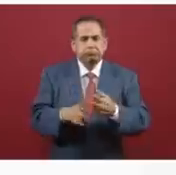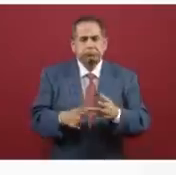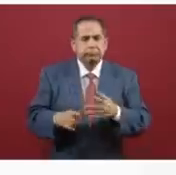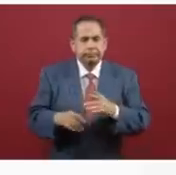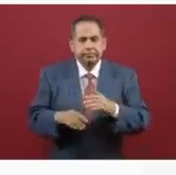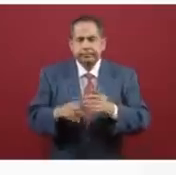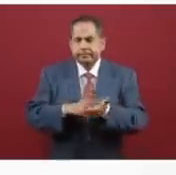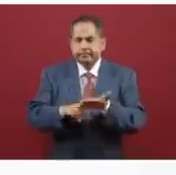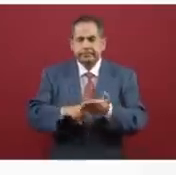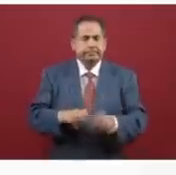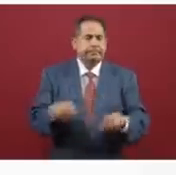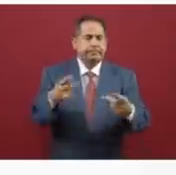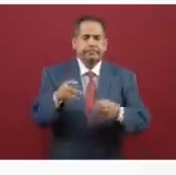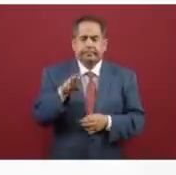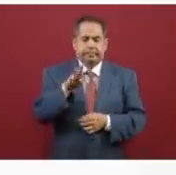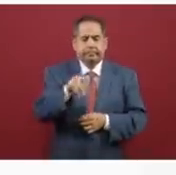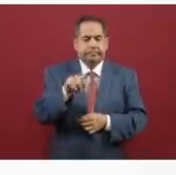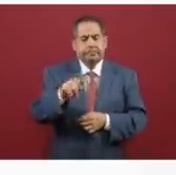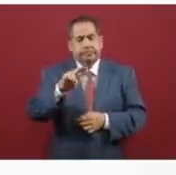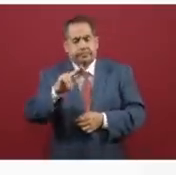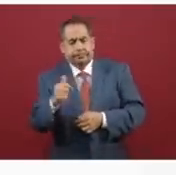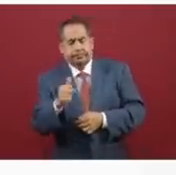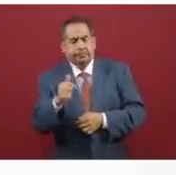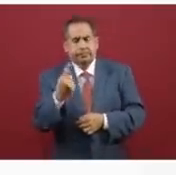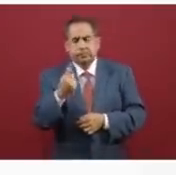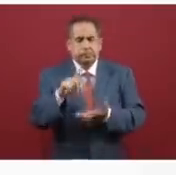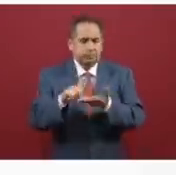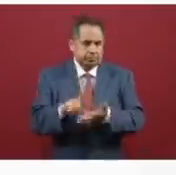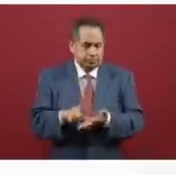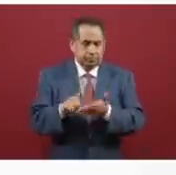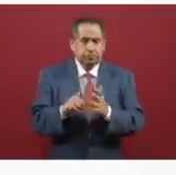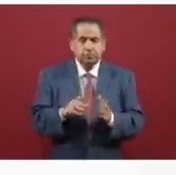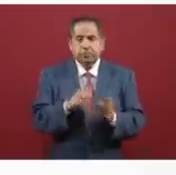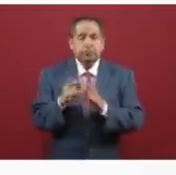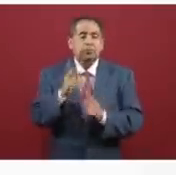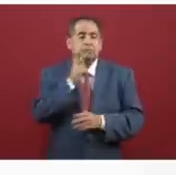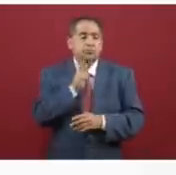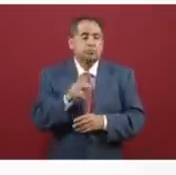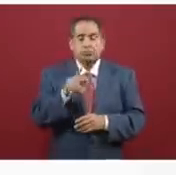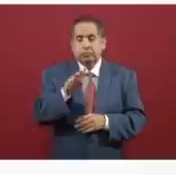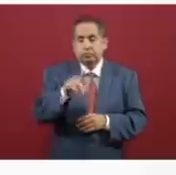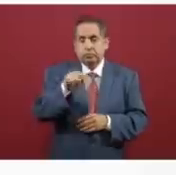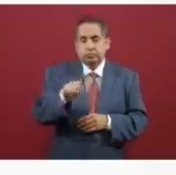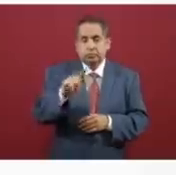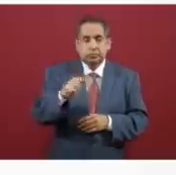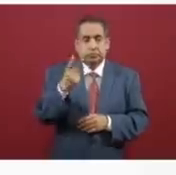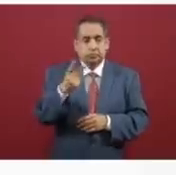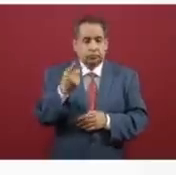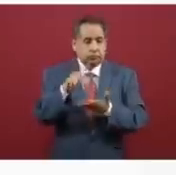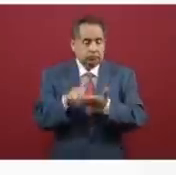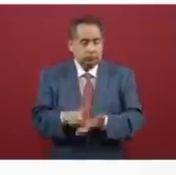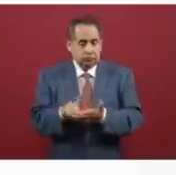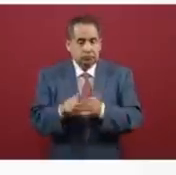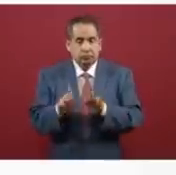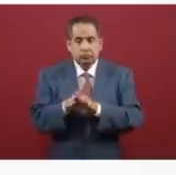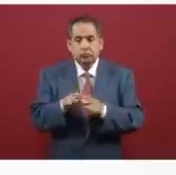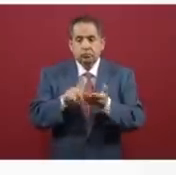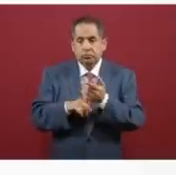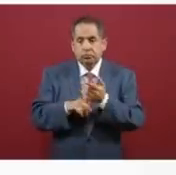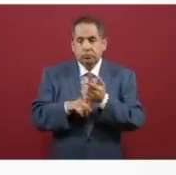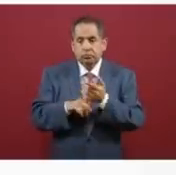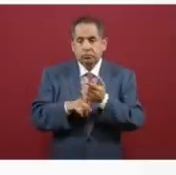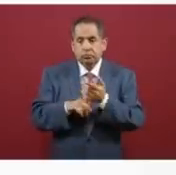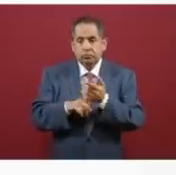magna a 1986 por litro pemex 1972 por litro los